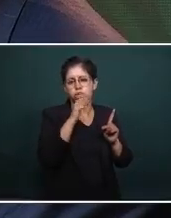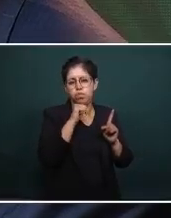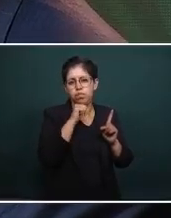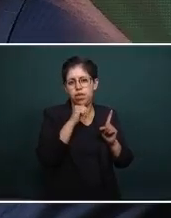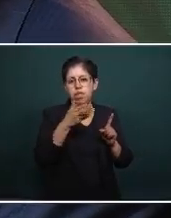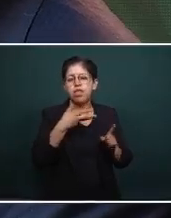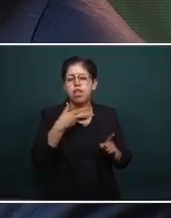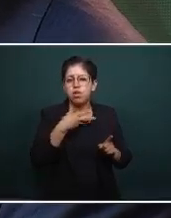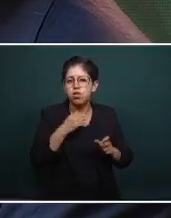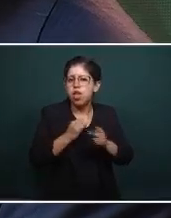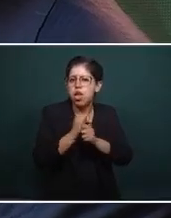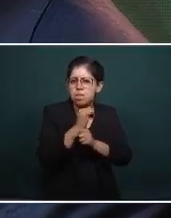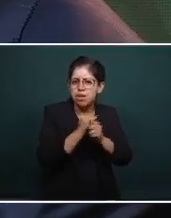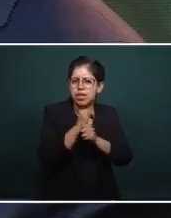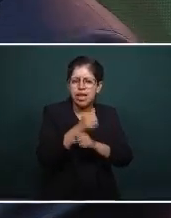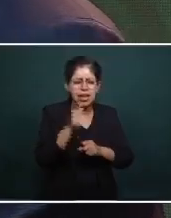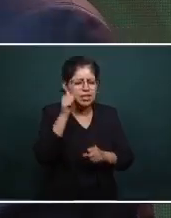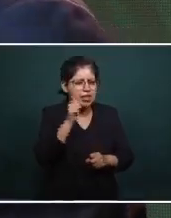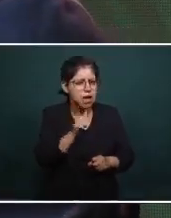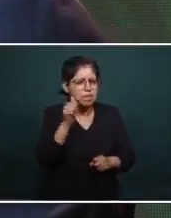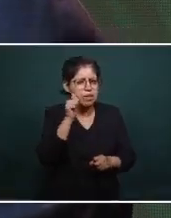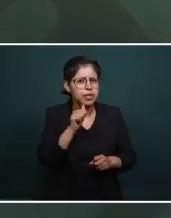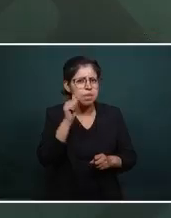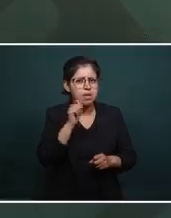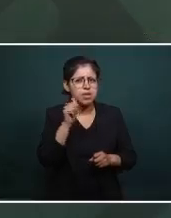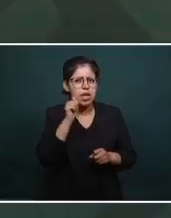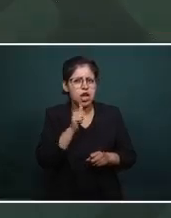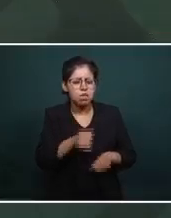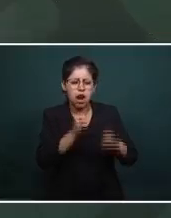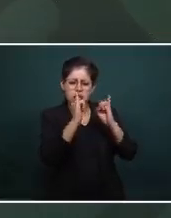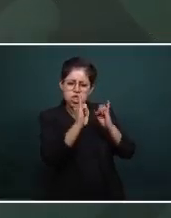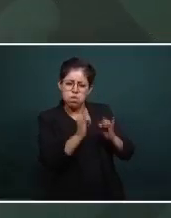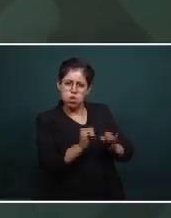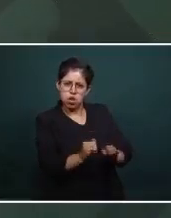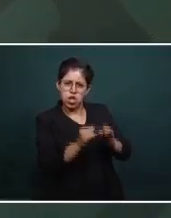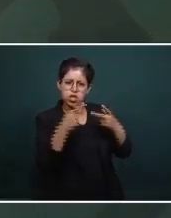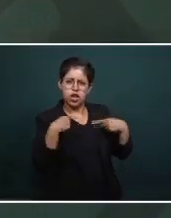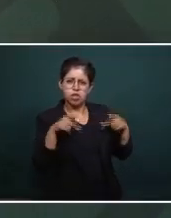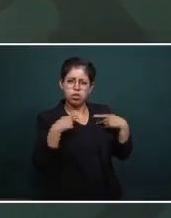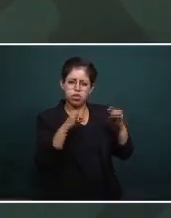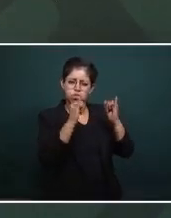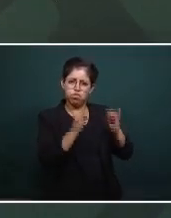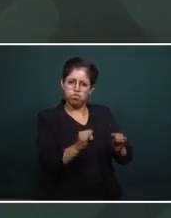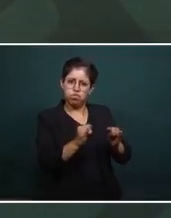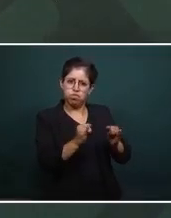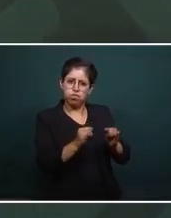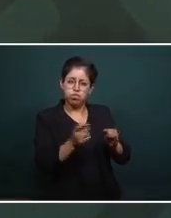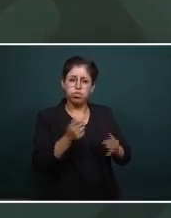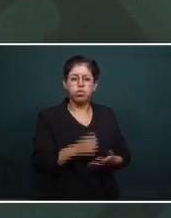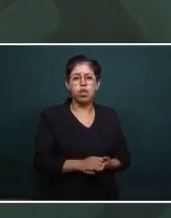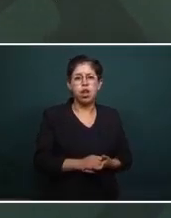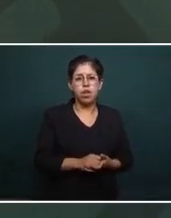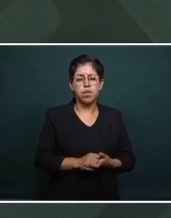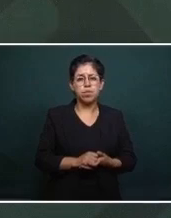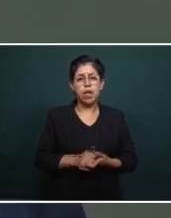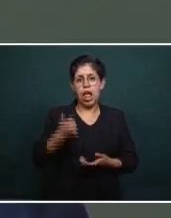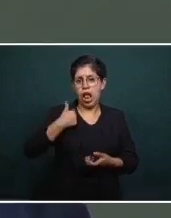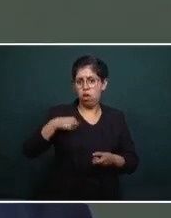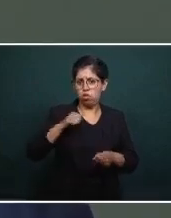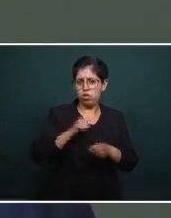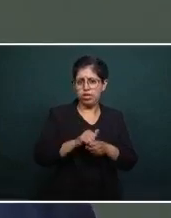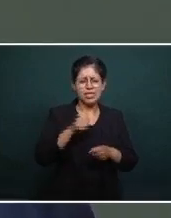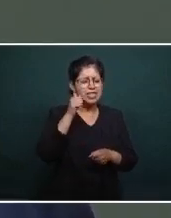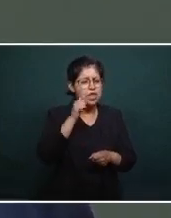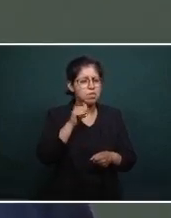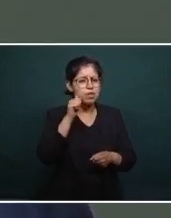se tiene que cuidar siempre la dignidad de las personas, y es la autoridad competente la que resuelve.